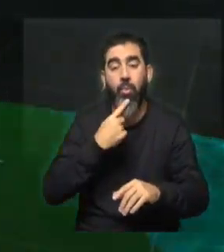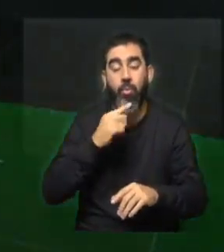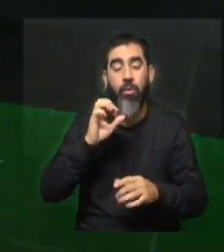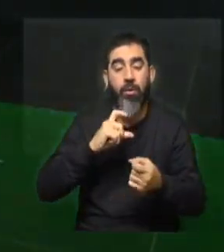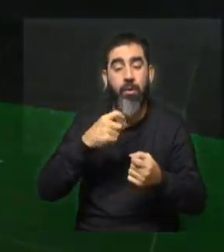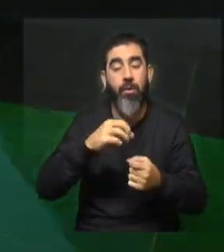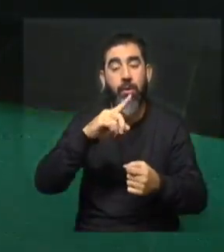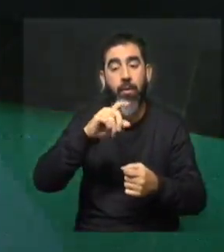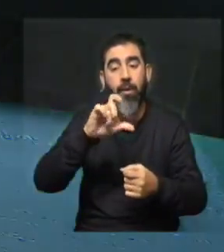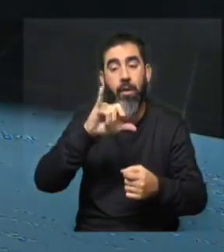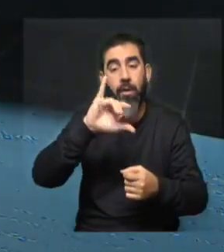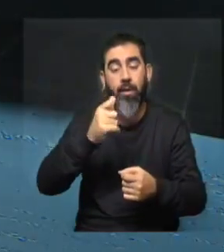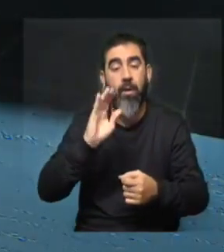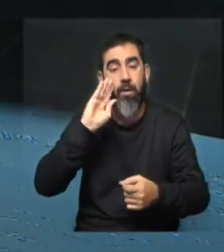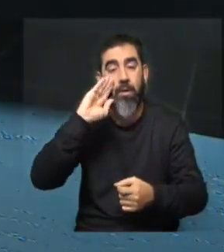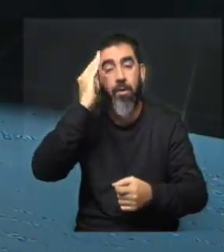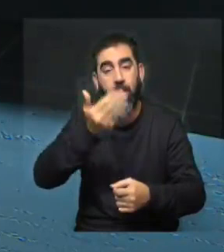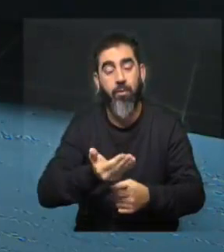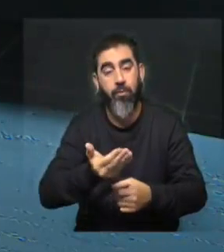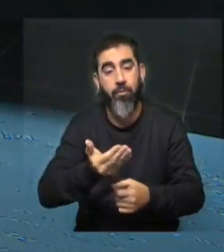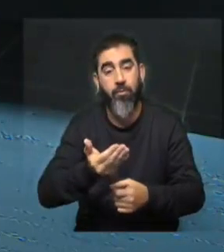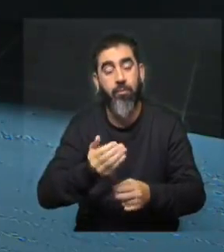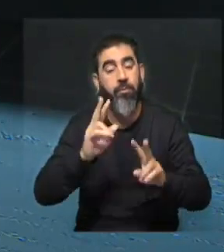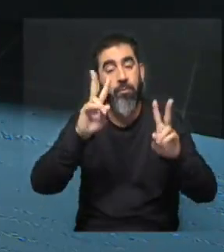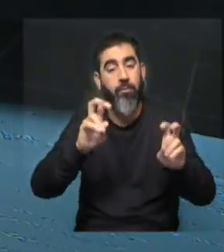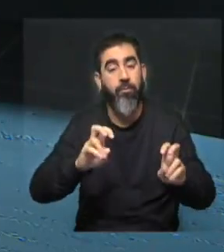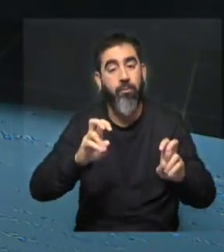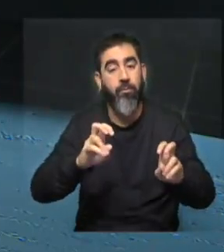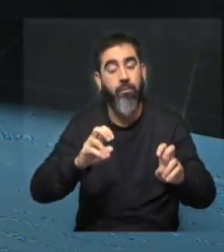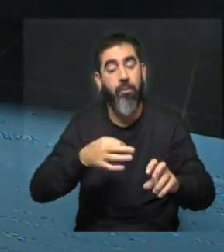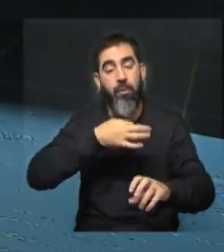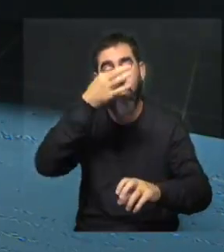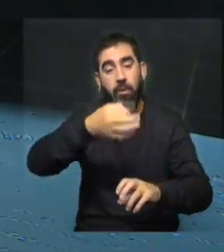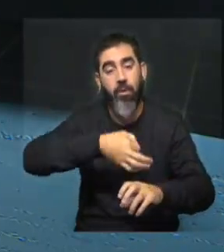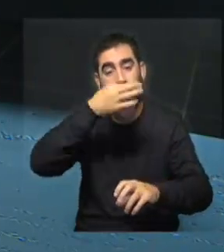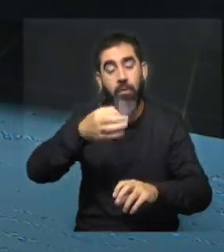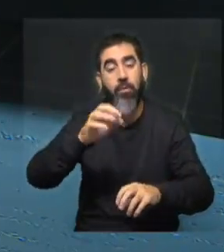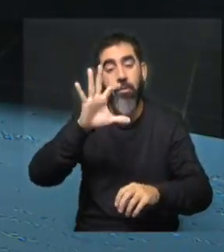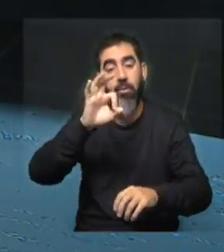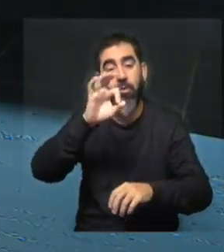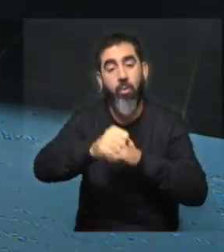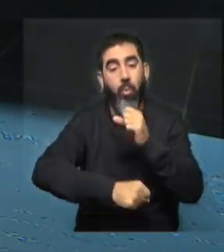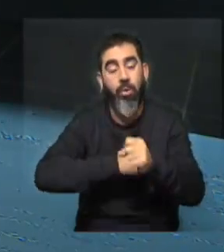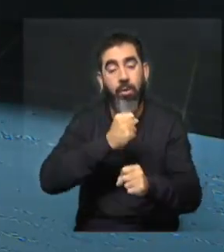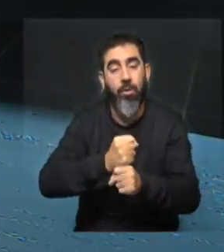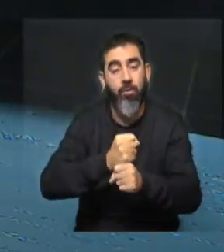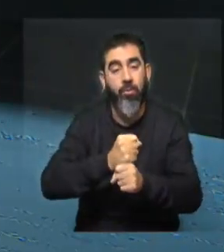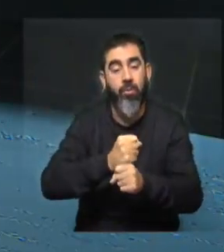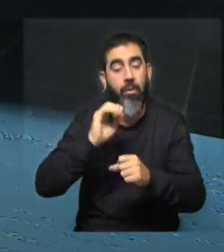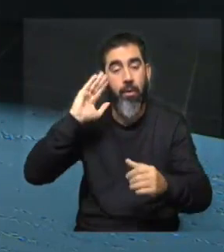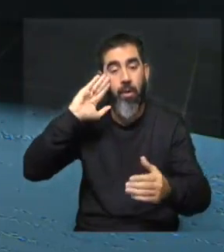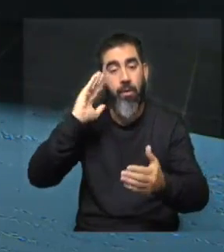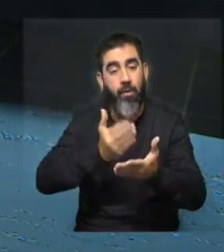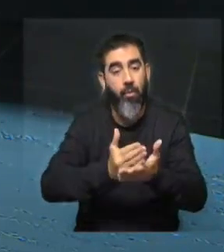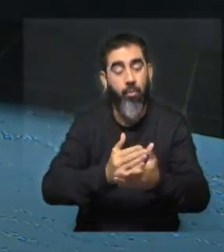Pepe Delia el reconocimiento tiene el lugar en el marco de los actos de conmemoración por los 50 años de El golpe